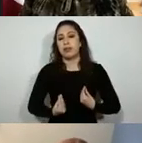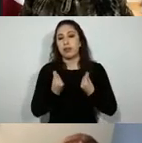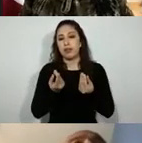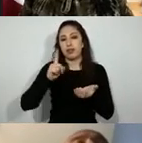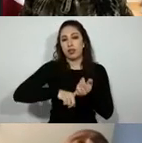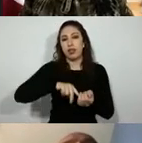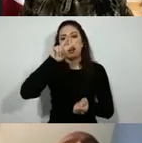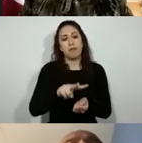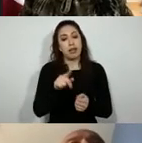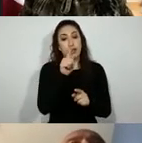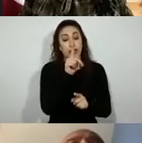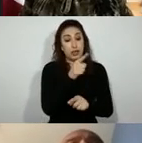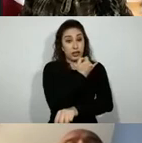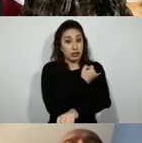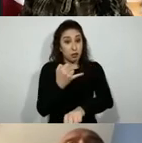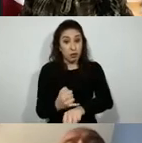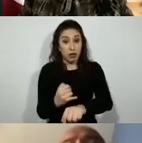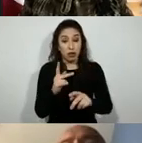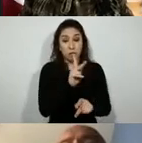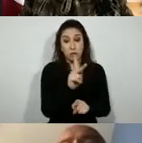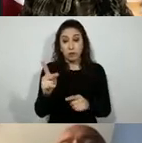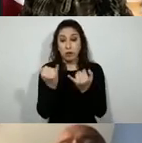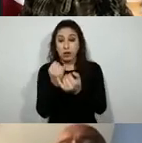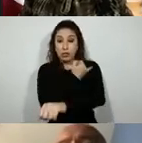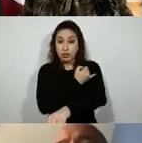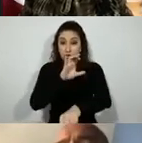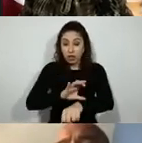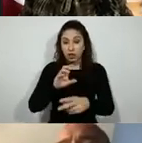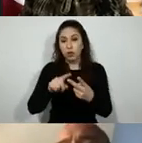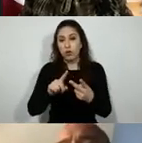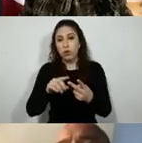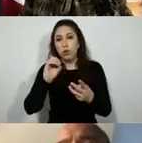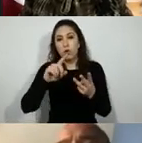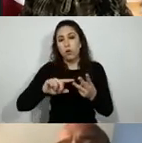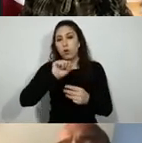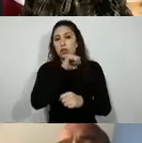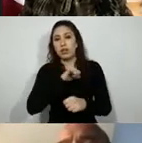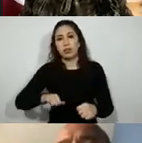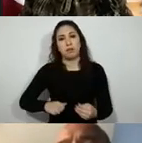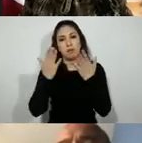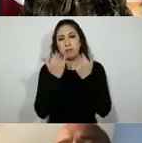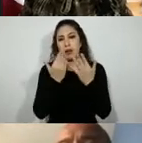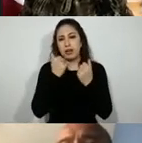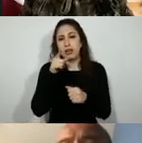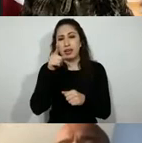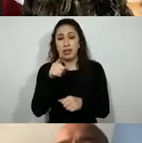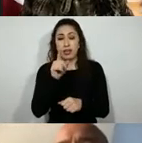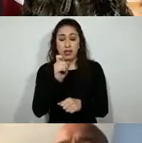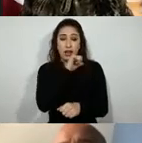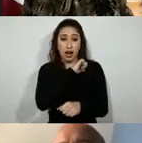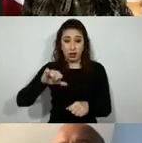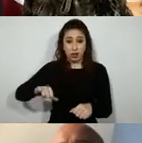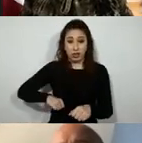comparar Iztapalapa con Iztacalco o con cualquier otra alcaldía que caben 4 demarcaciones